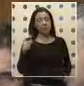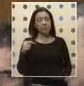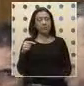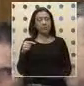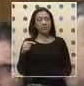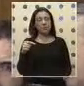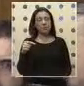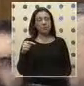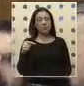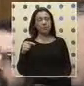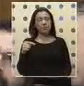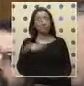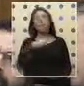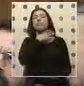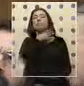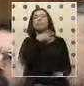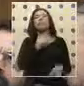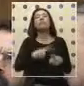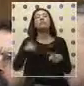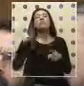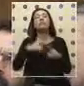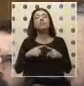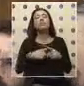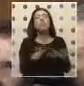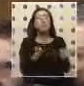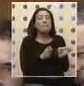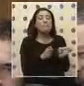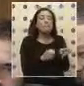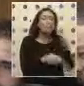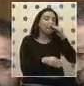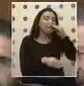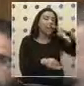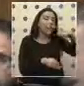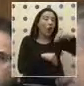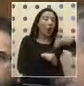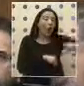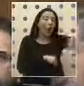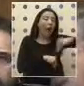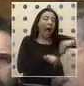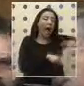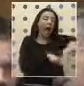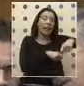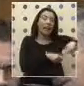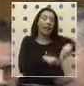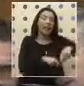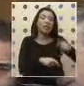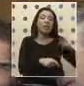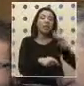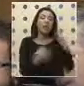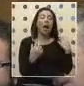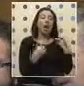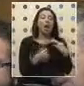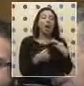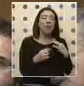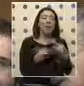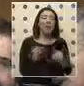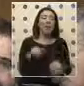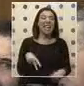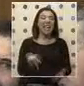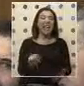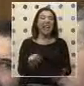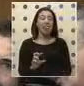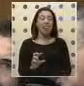el endeudamiento de pequeños agricultores que dependen de INDAP y que